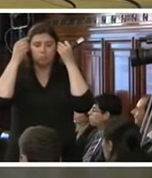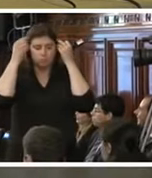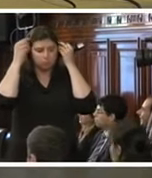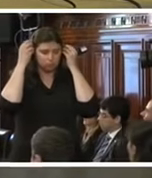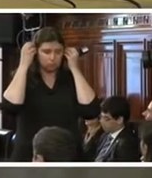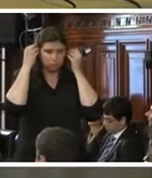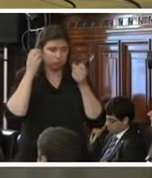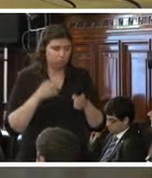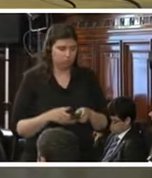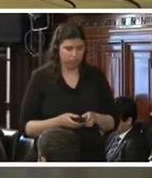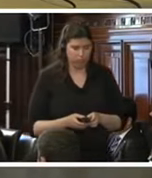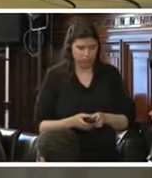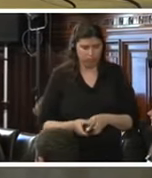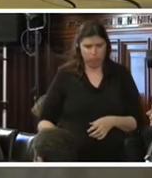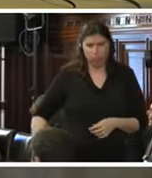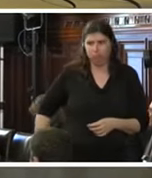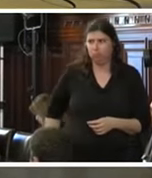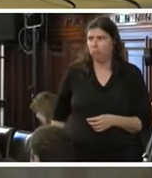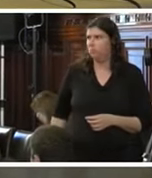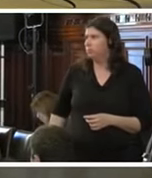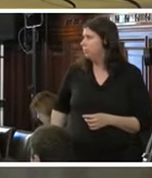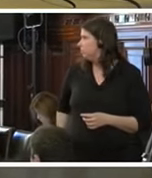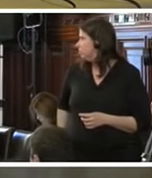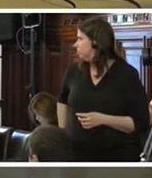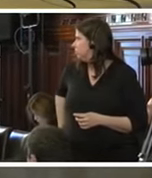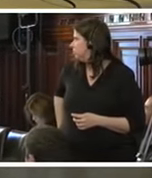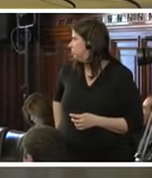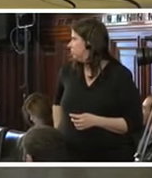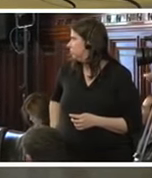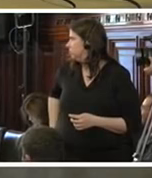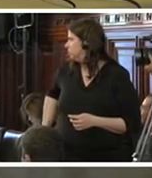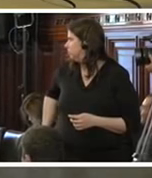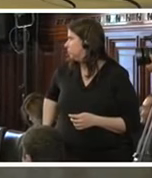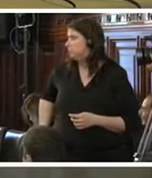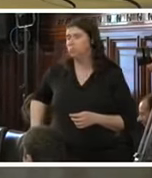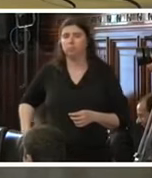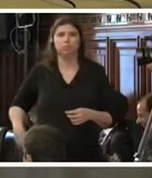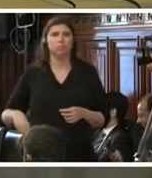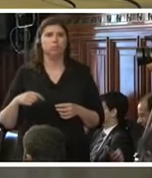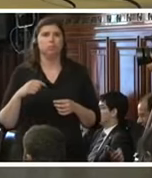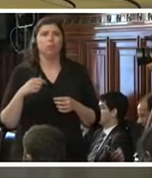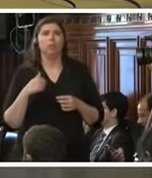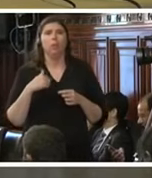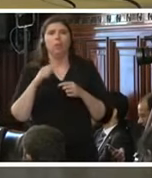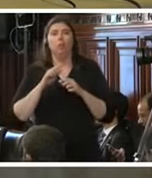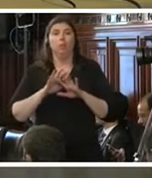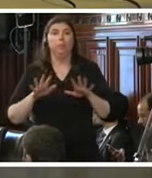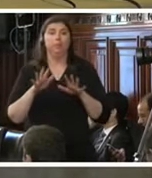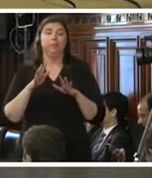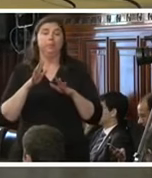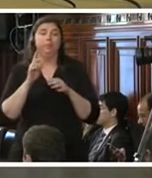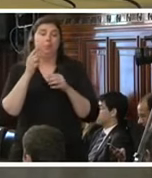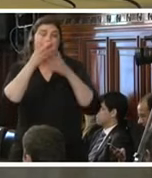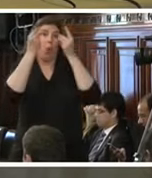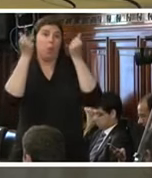so enthralled in what you were saying, I forgot to give you your time warning. So it's